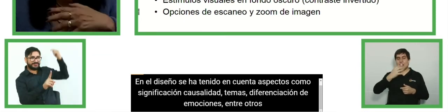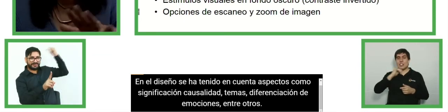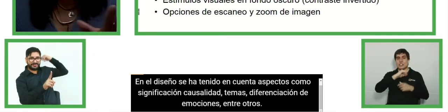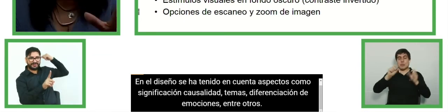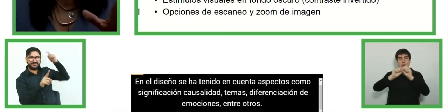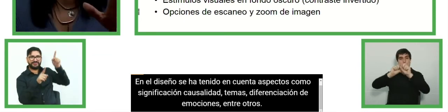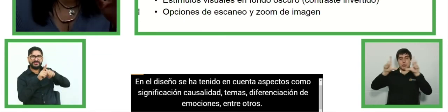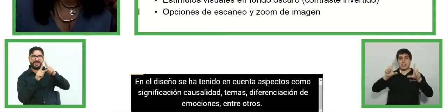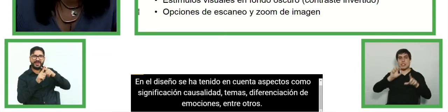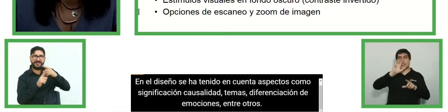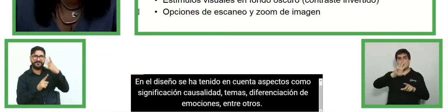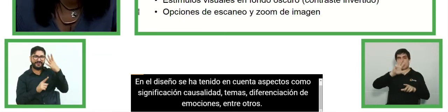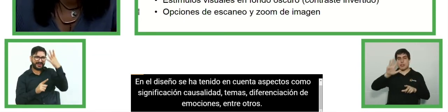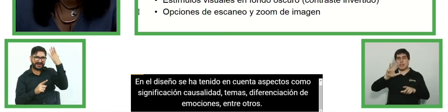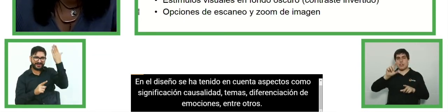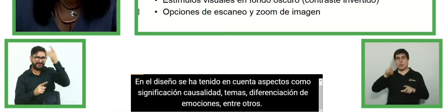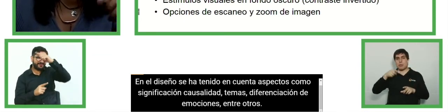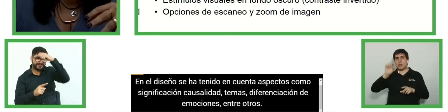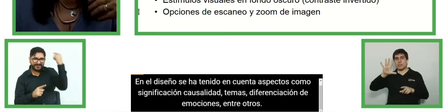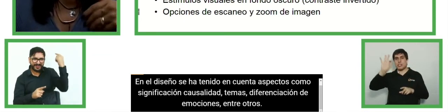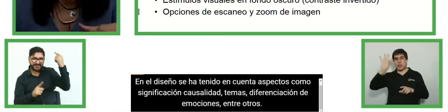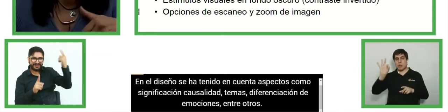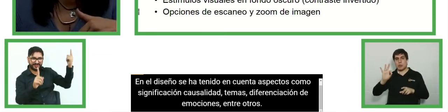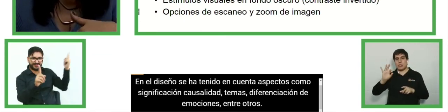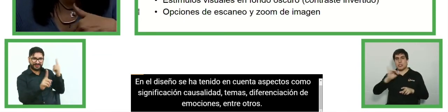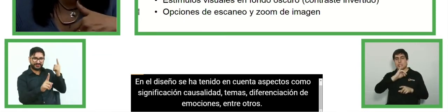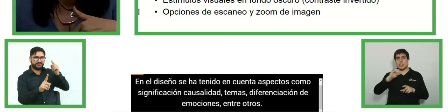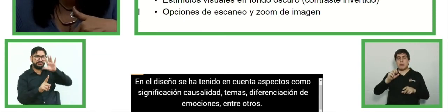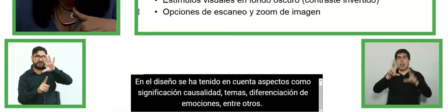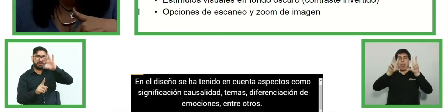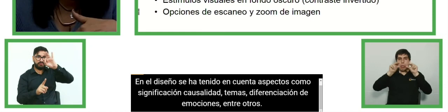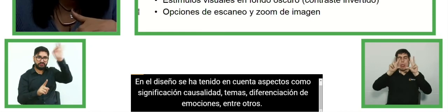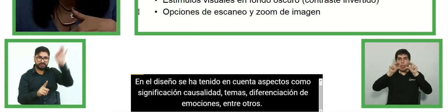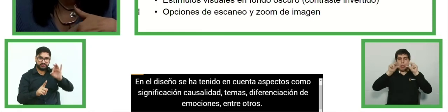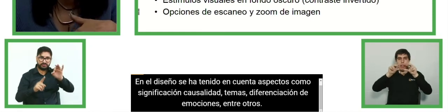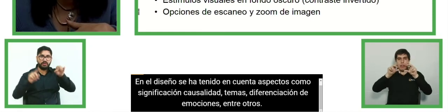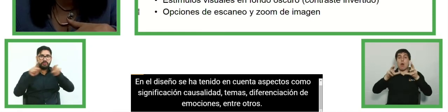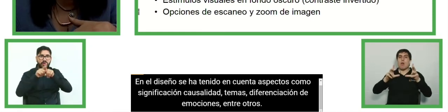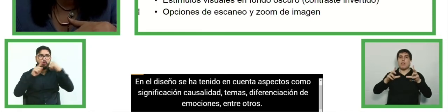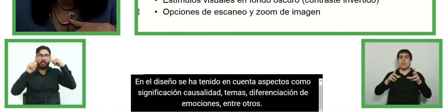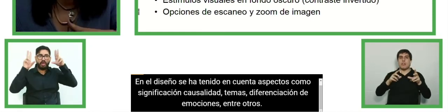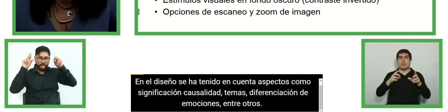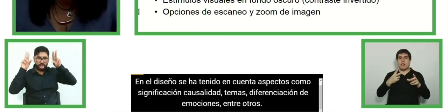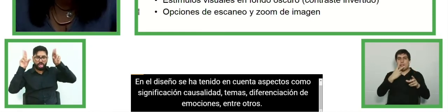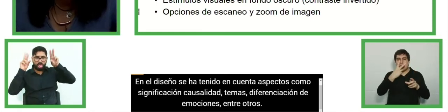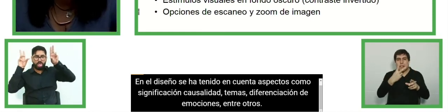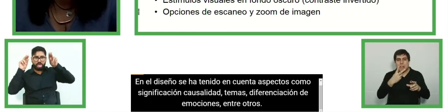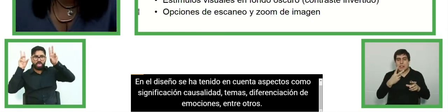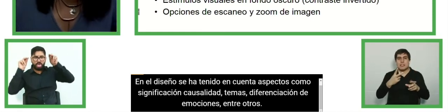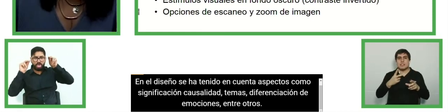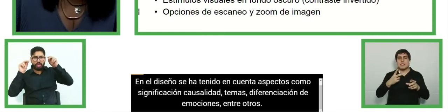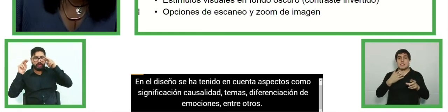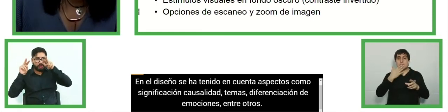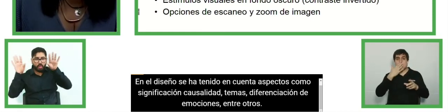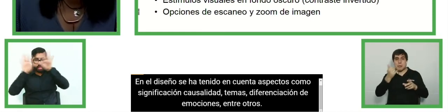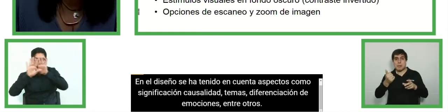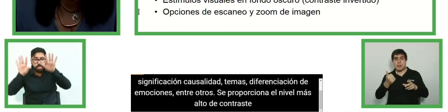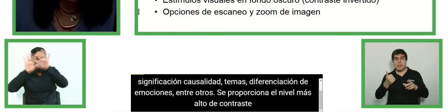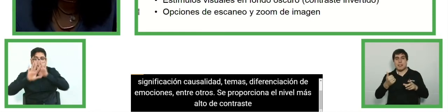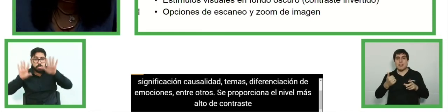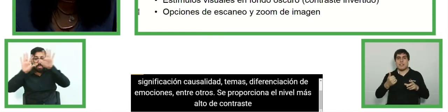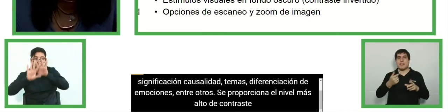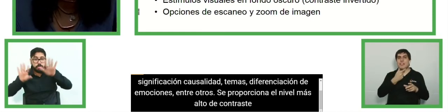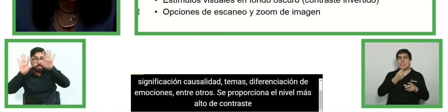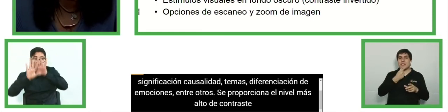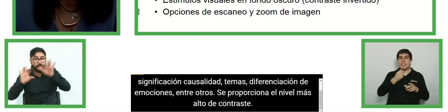claridad, 99.5%, que evita parpadeo, inestabilidad en la imagen o molestias visuales. Sumado a las opciones de escaneo